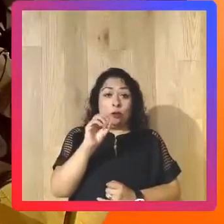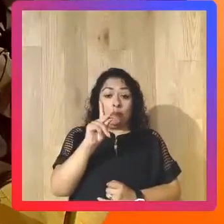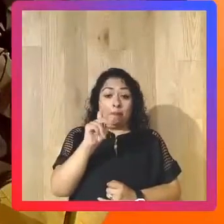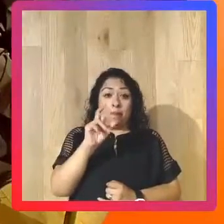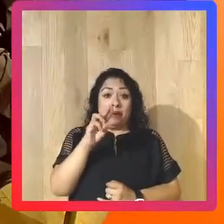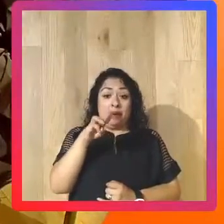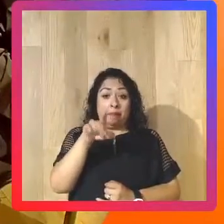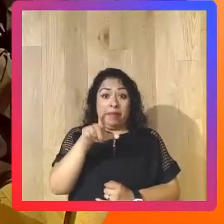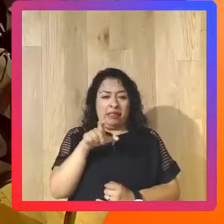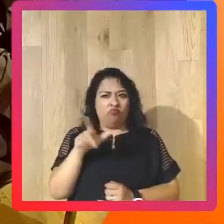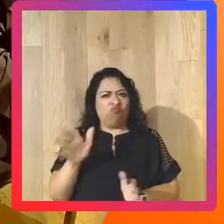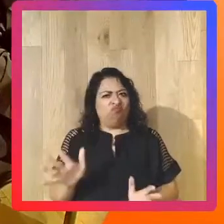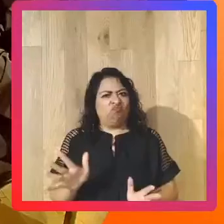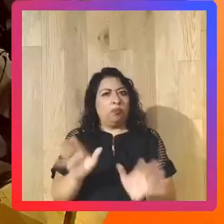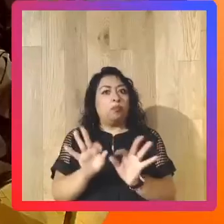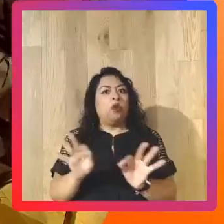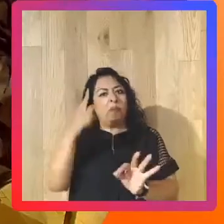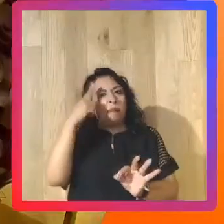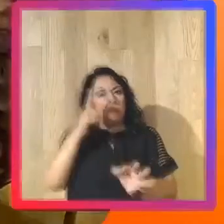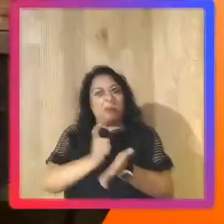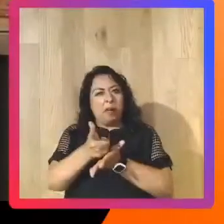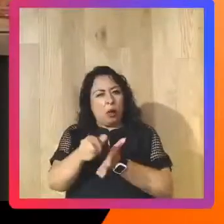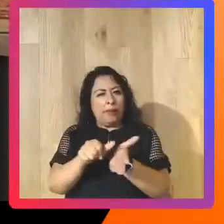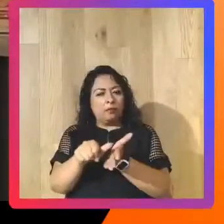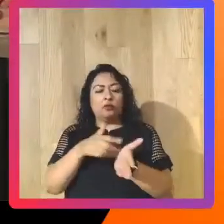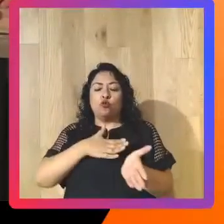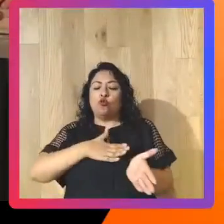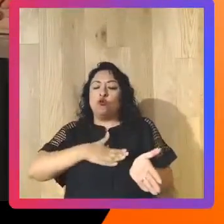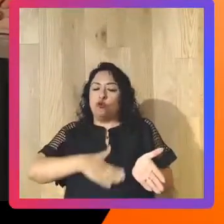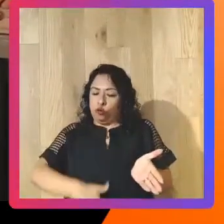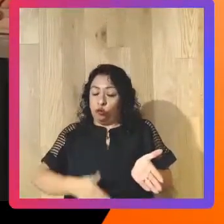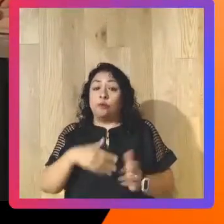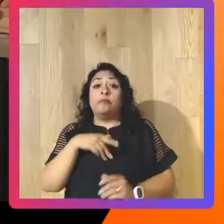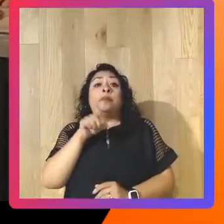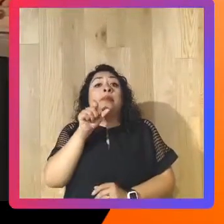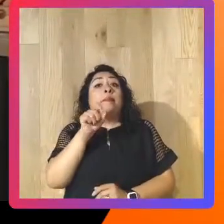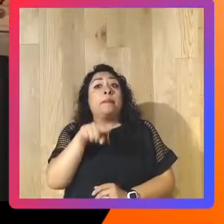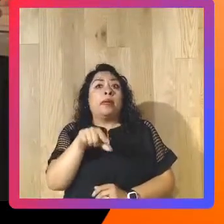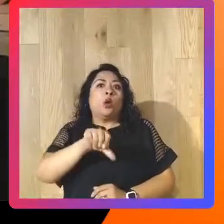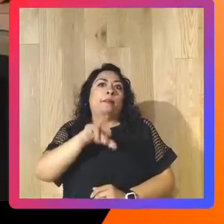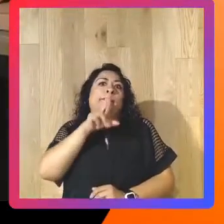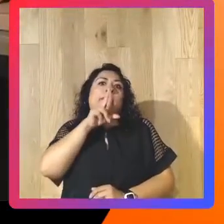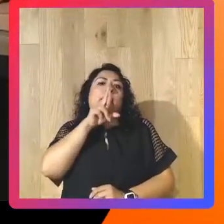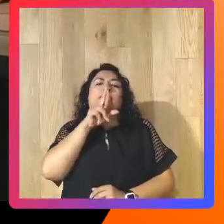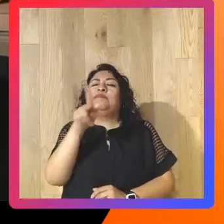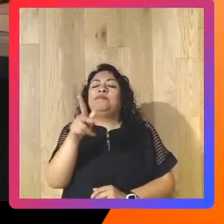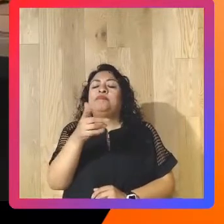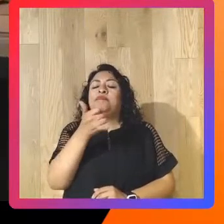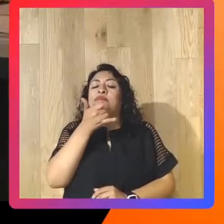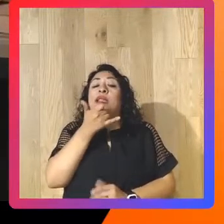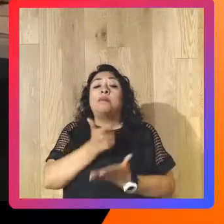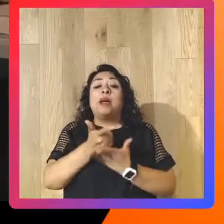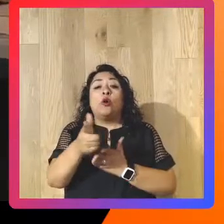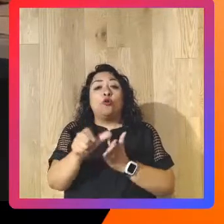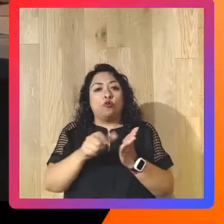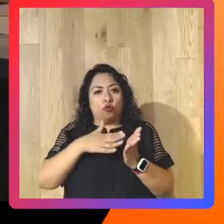fue un impulsor clave para el salario digno, y qué mejor que ahora pues también sea para el salario mínimo, y qué mejor